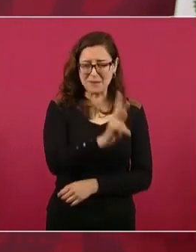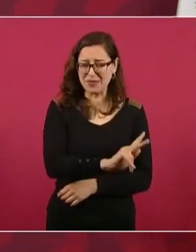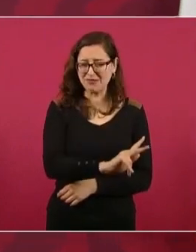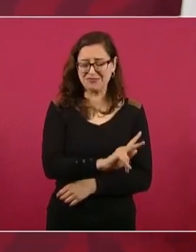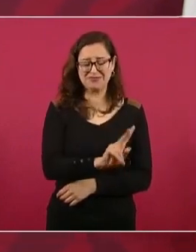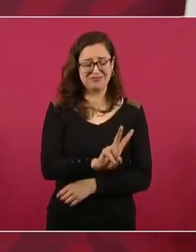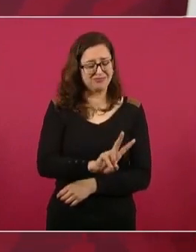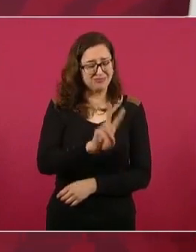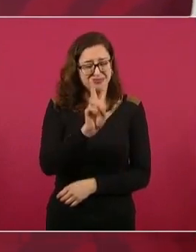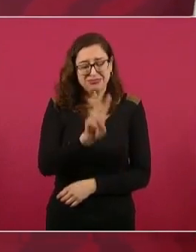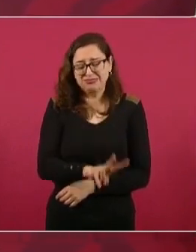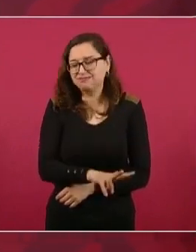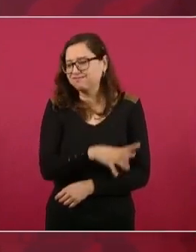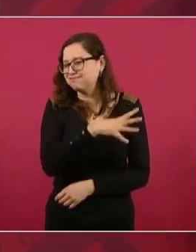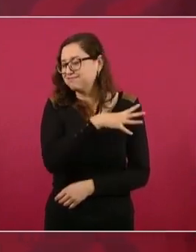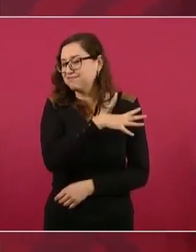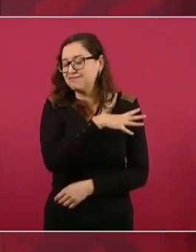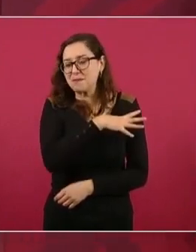increíble.